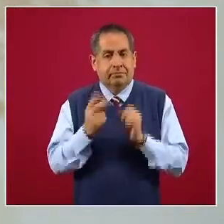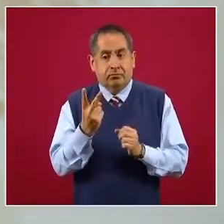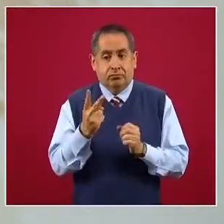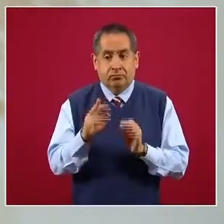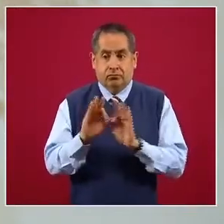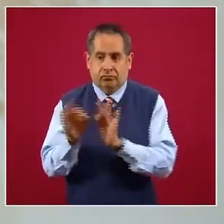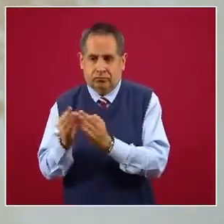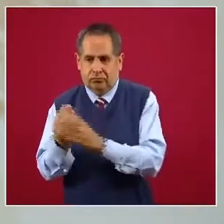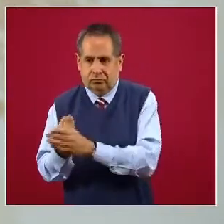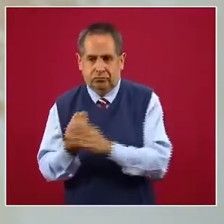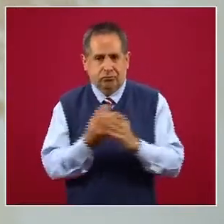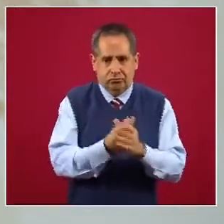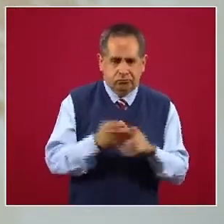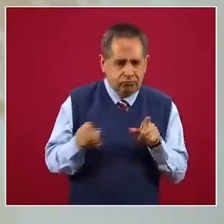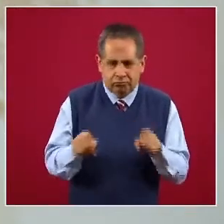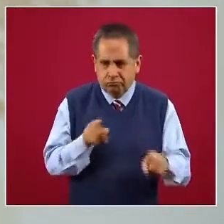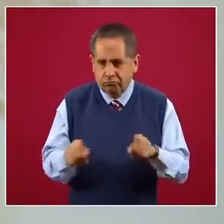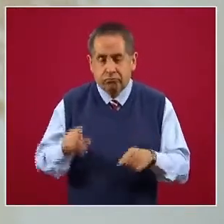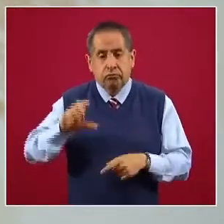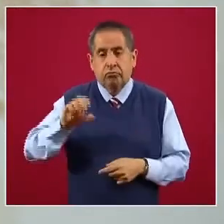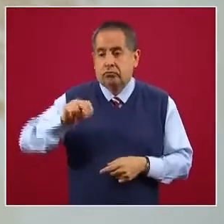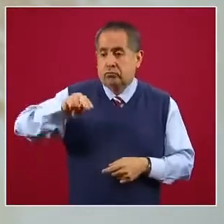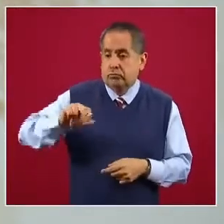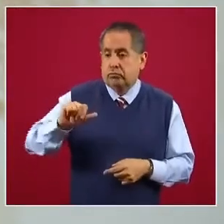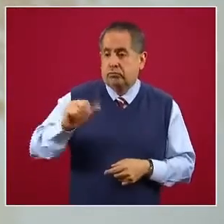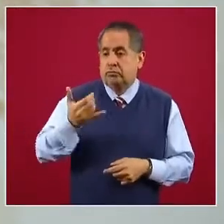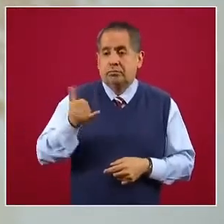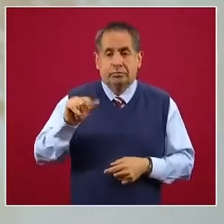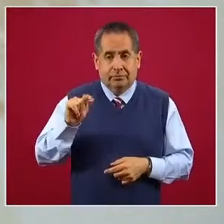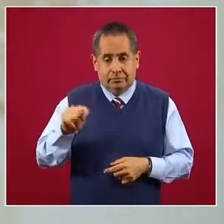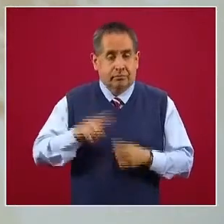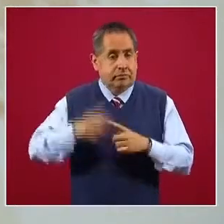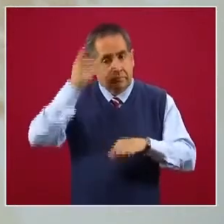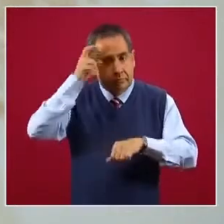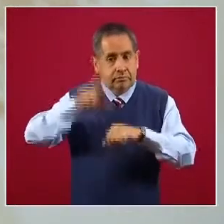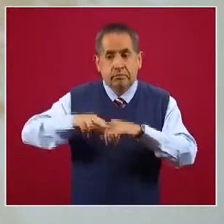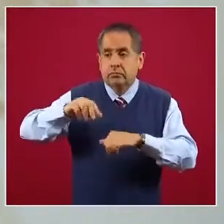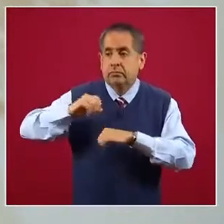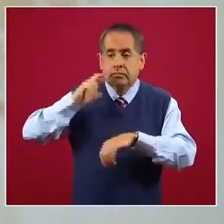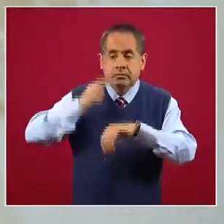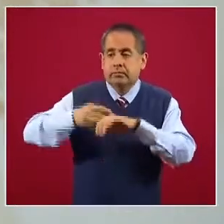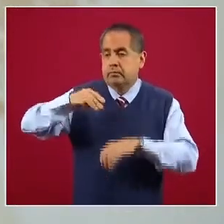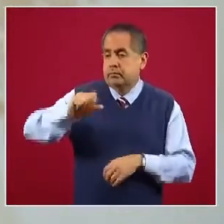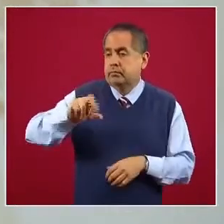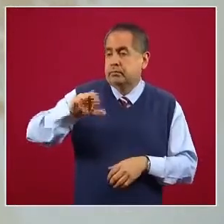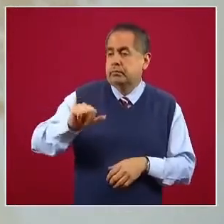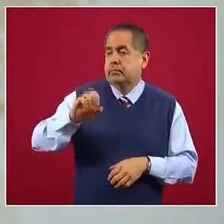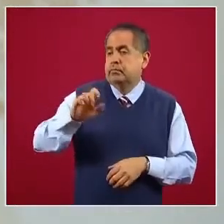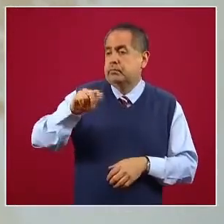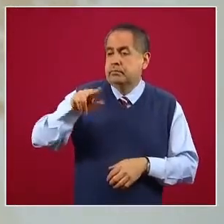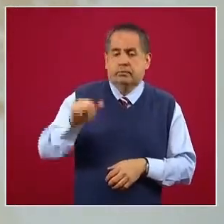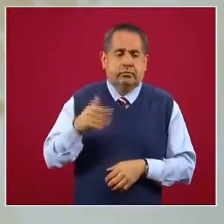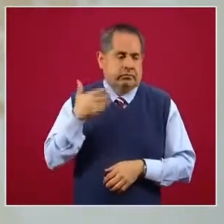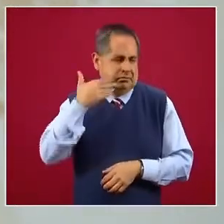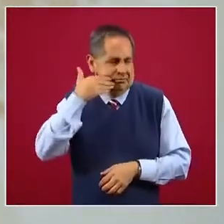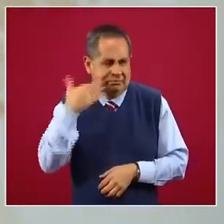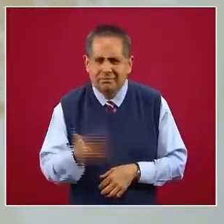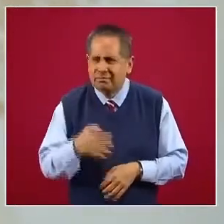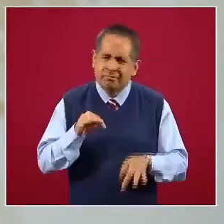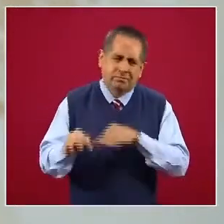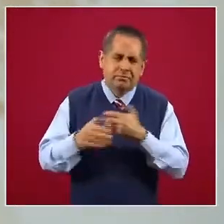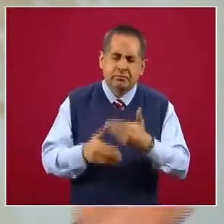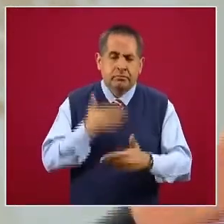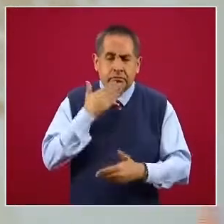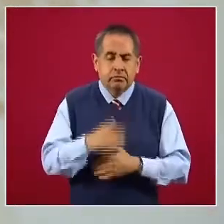ventiladores. El liderazgo de CONACYT, de su directora general, la doctora María Elena Álvarez Builla, ha sido